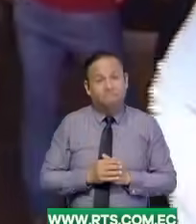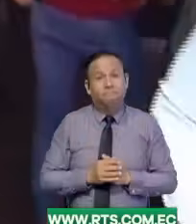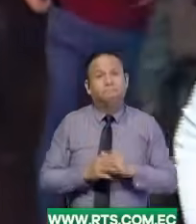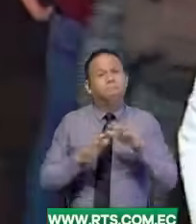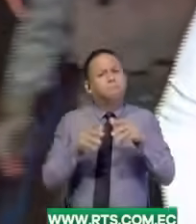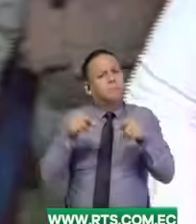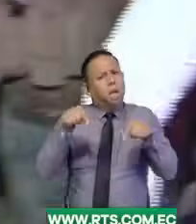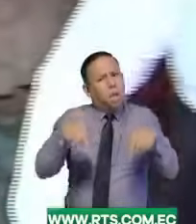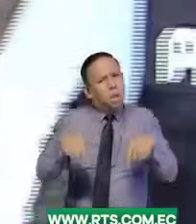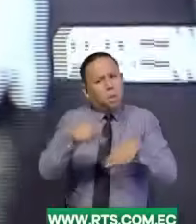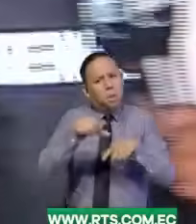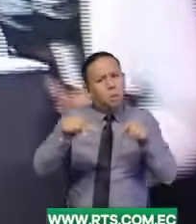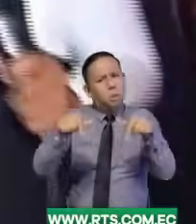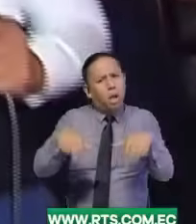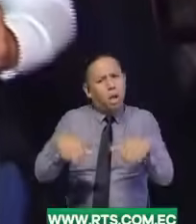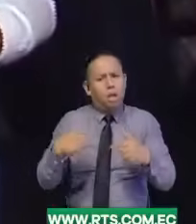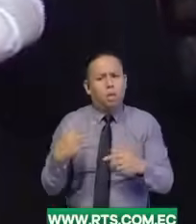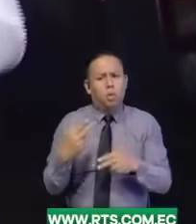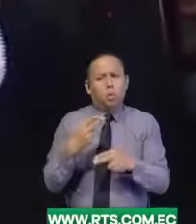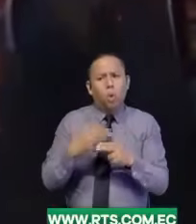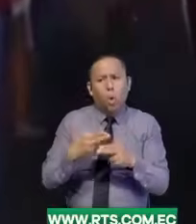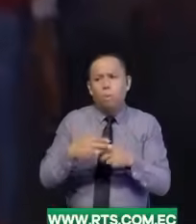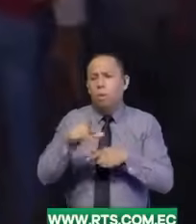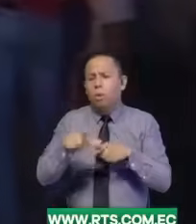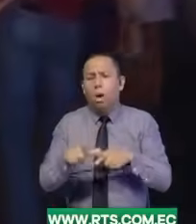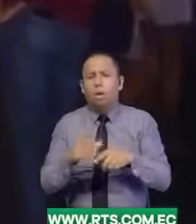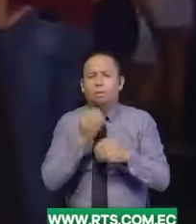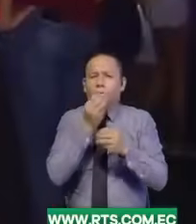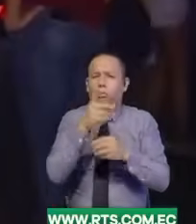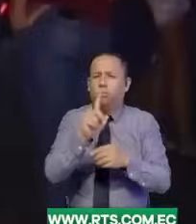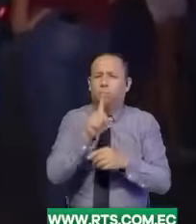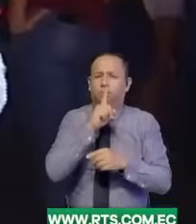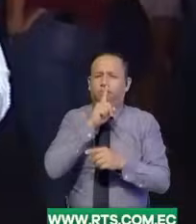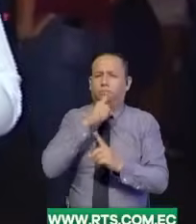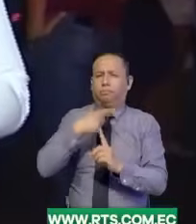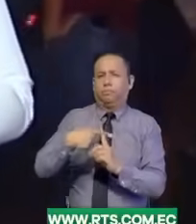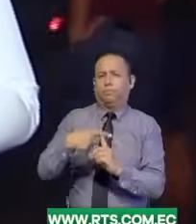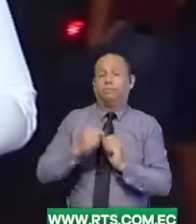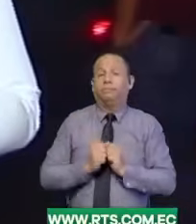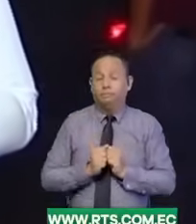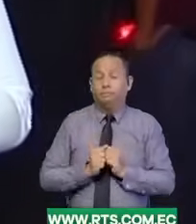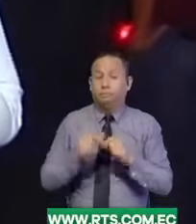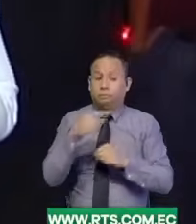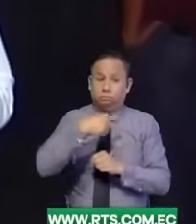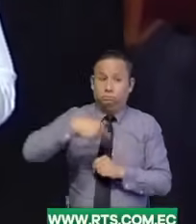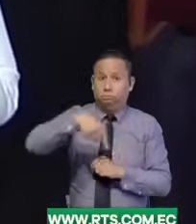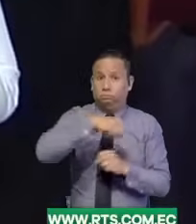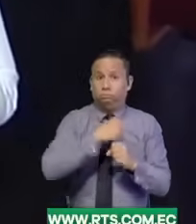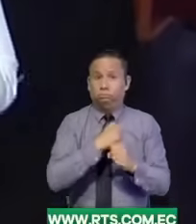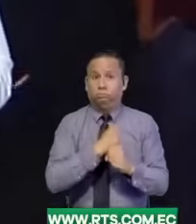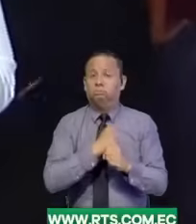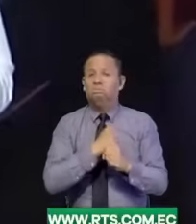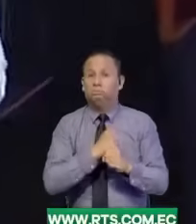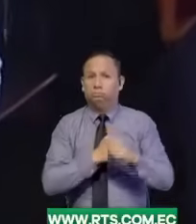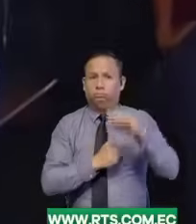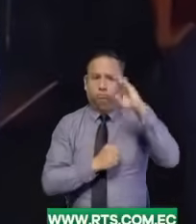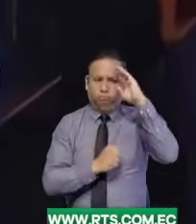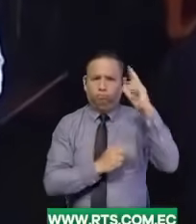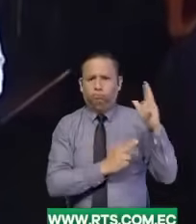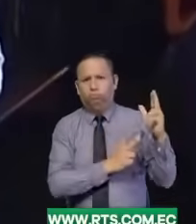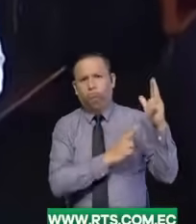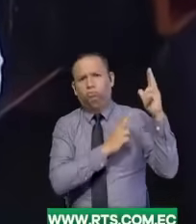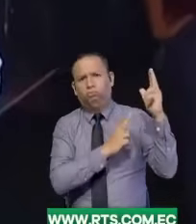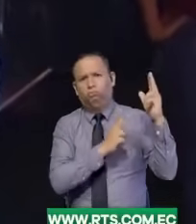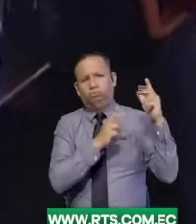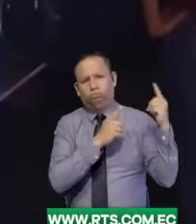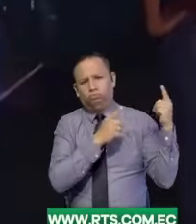otros puntos, por seguridad no les indicamos exactamente dónde estamos, pero es el trabajo que realizan las Fuerzas Armadas aquí en el Cantón